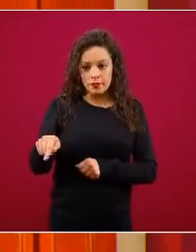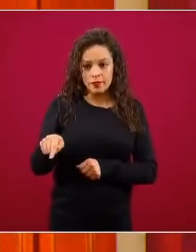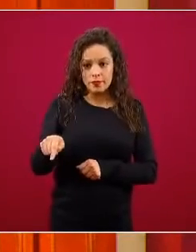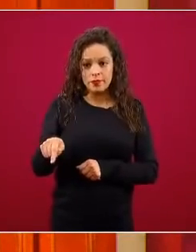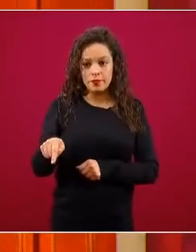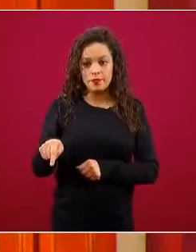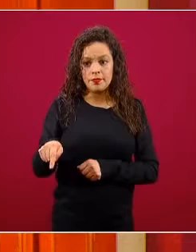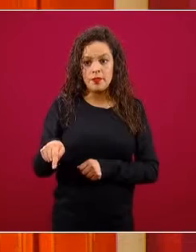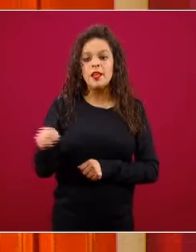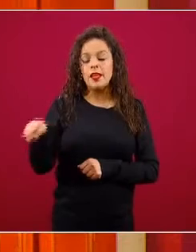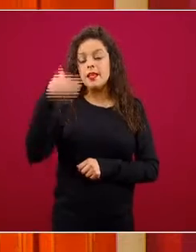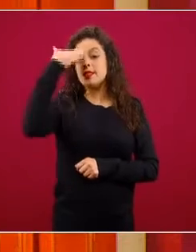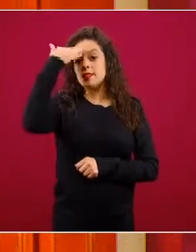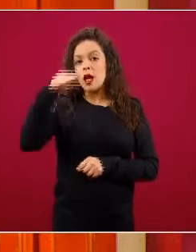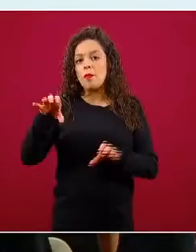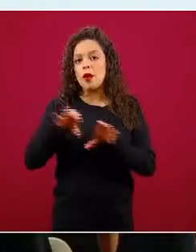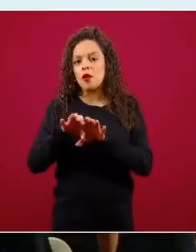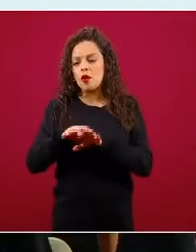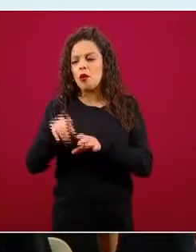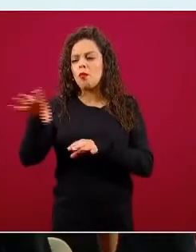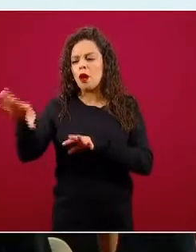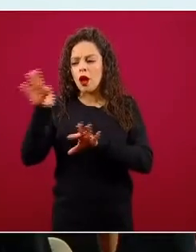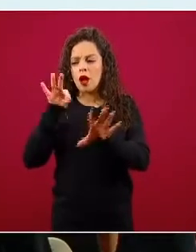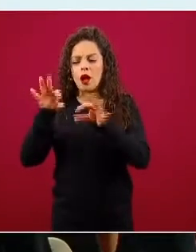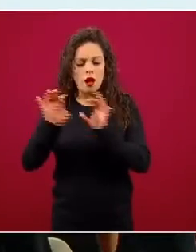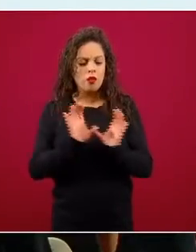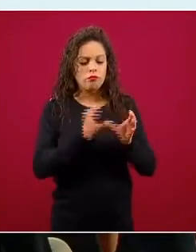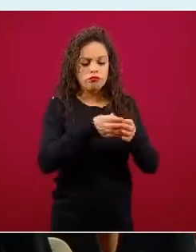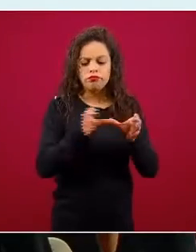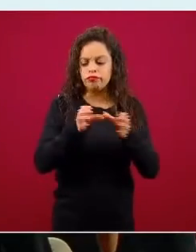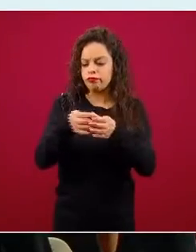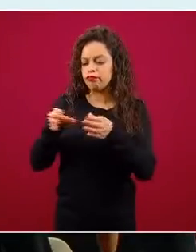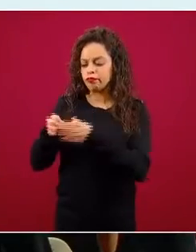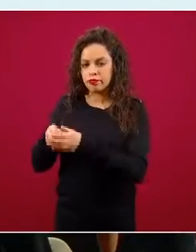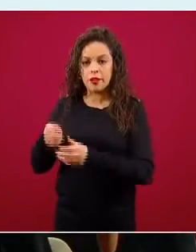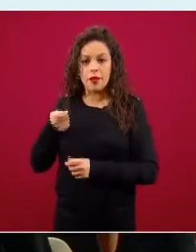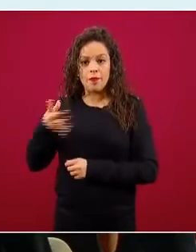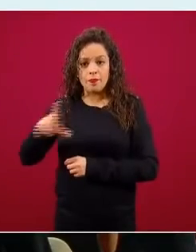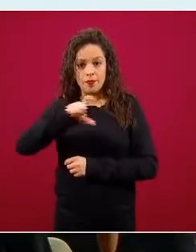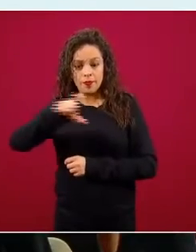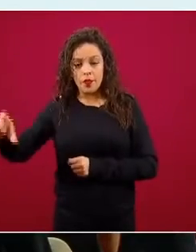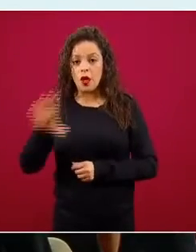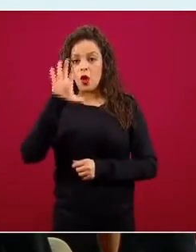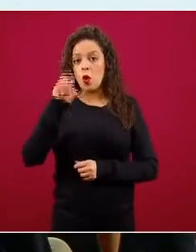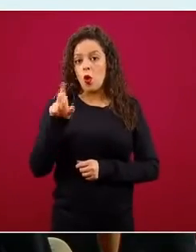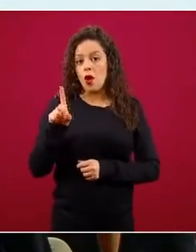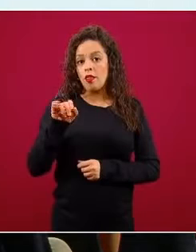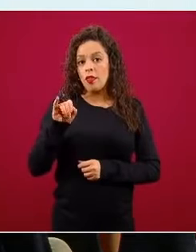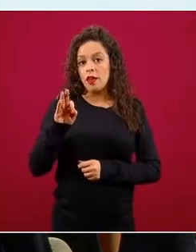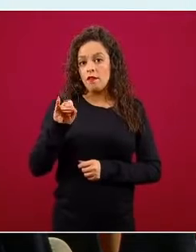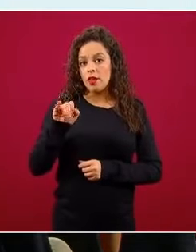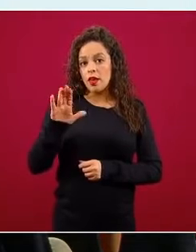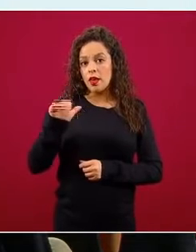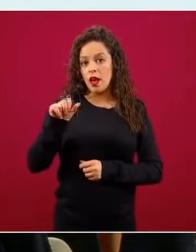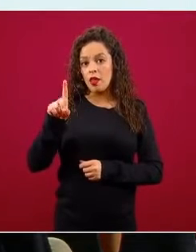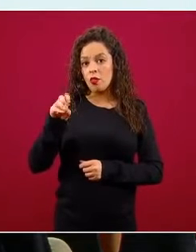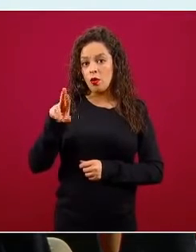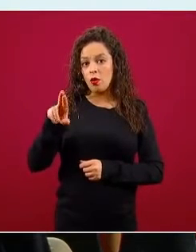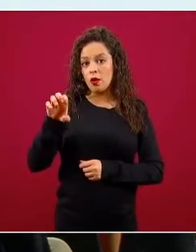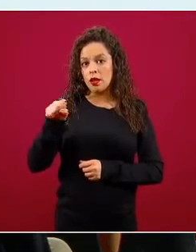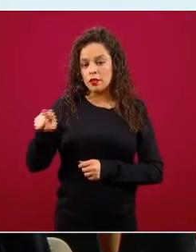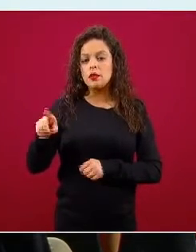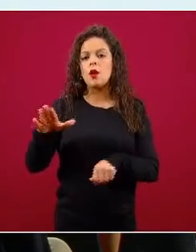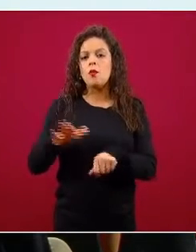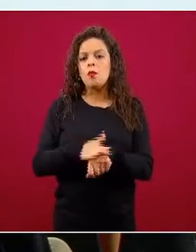precisamente quienes clasifican y codifican, se les llama codificadores de las causas de enfermedad,